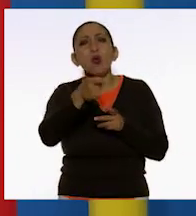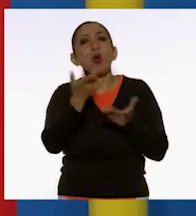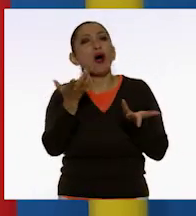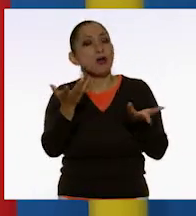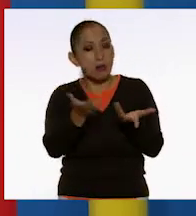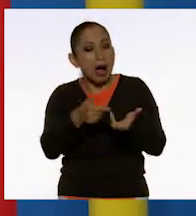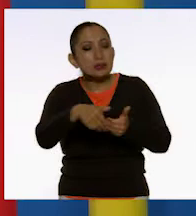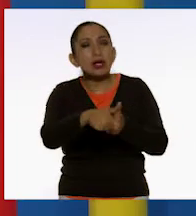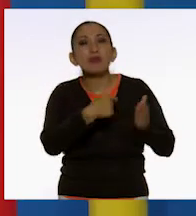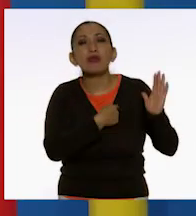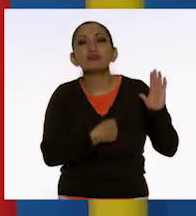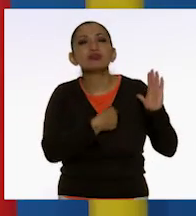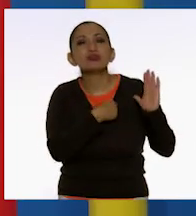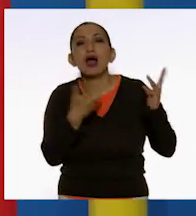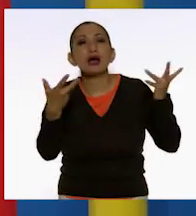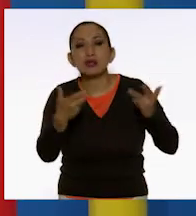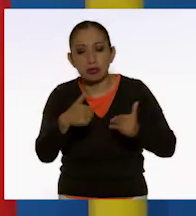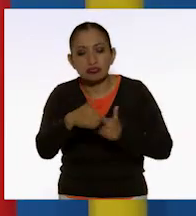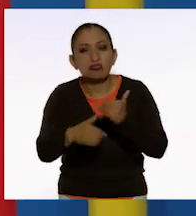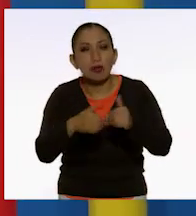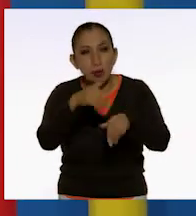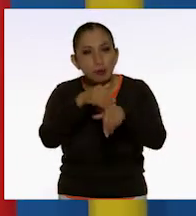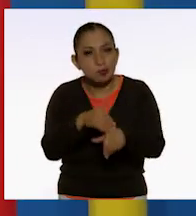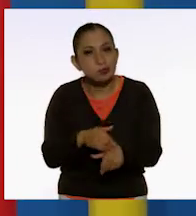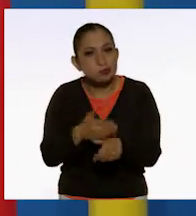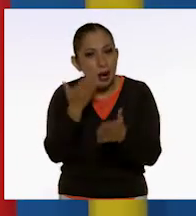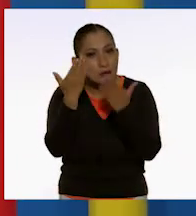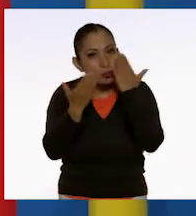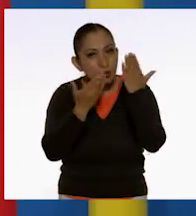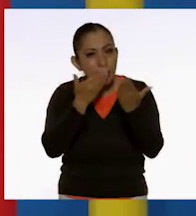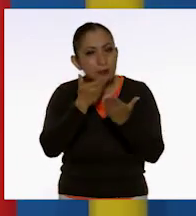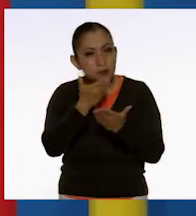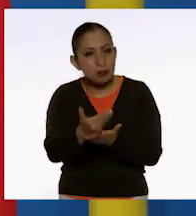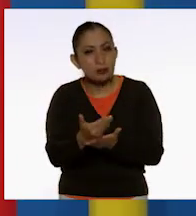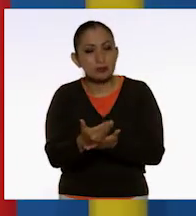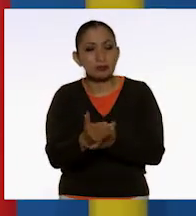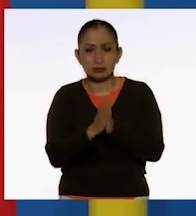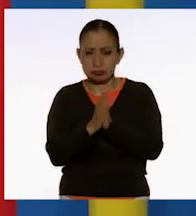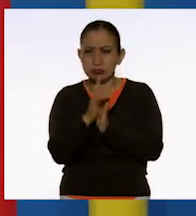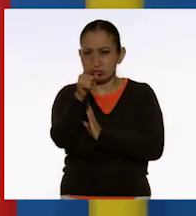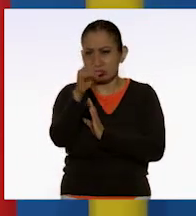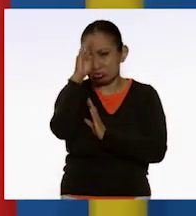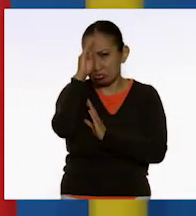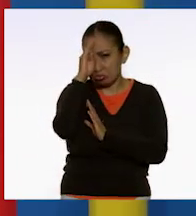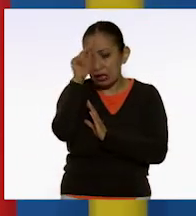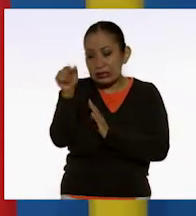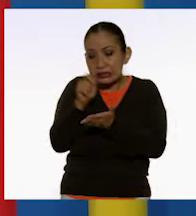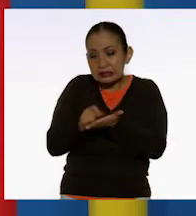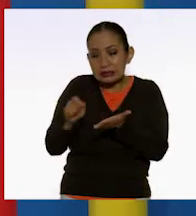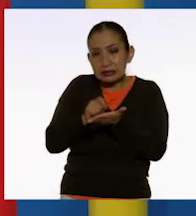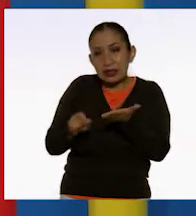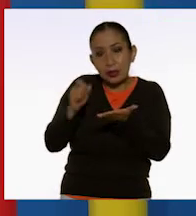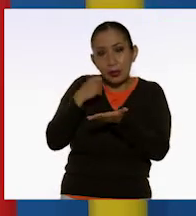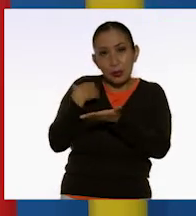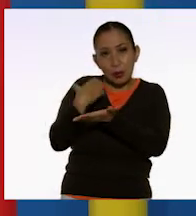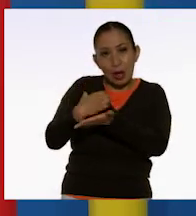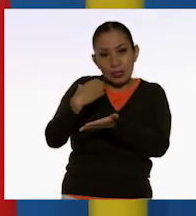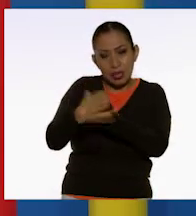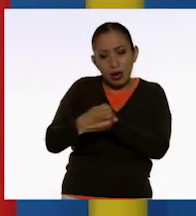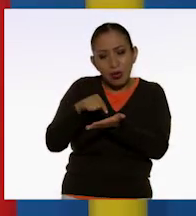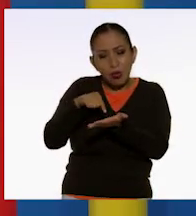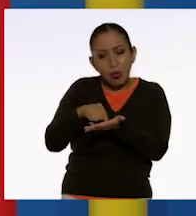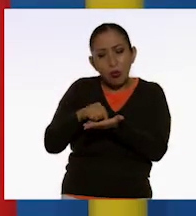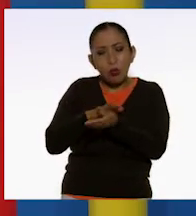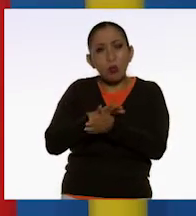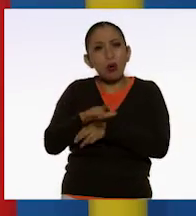comprometen las estudiantes y los estudiantes para estudiar. Por favor, reflexionen y anoten en su cuaderno cuáles